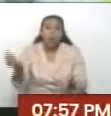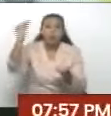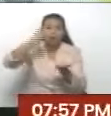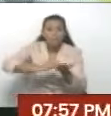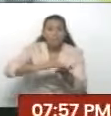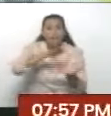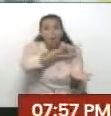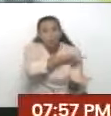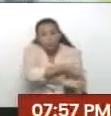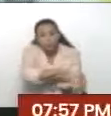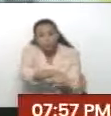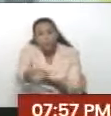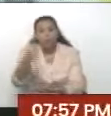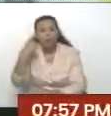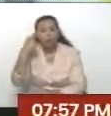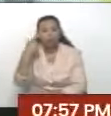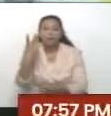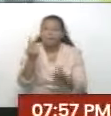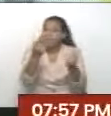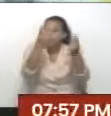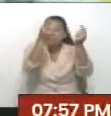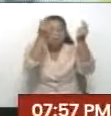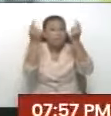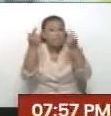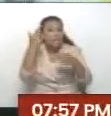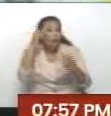Todo el mundo mosca, todo el mundo pilas por allá.